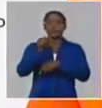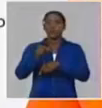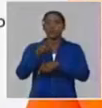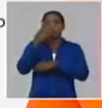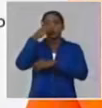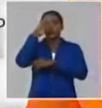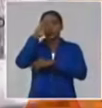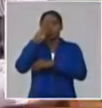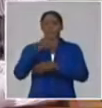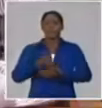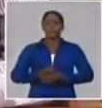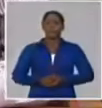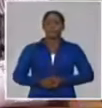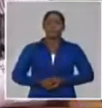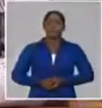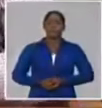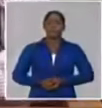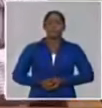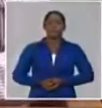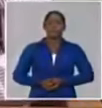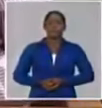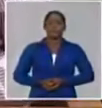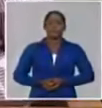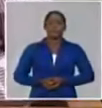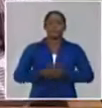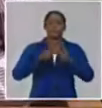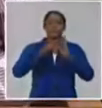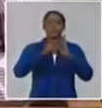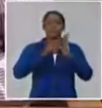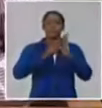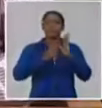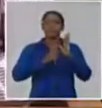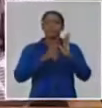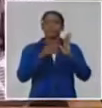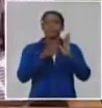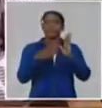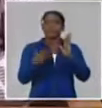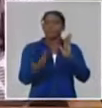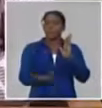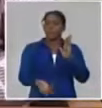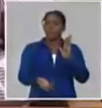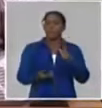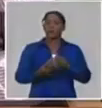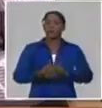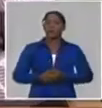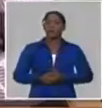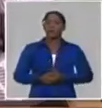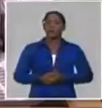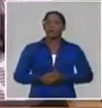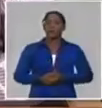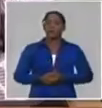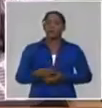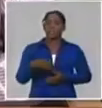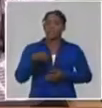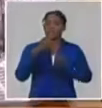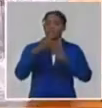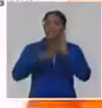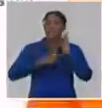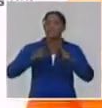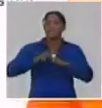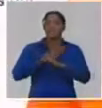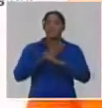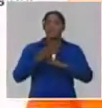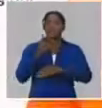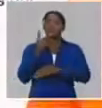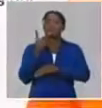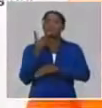país. Los requisitos para acceder a este mercado van a ser dos, básicamente.